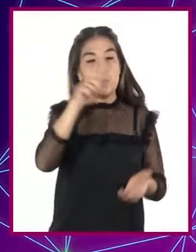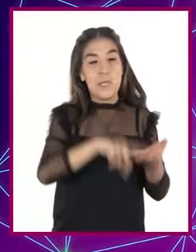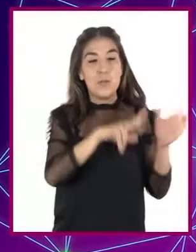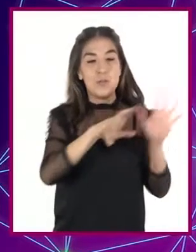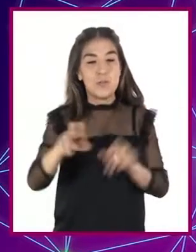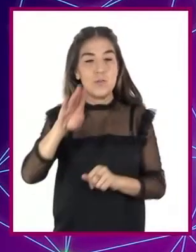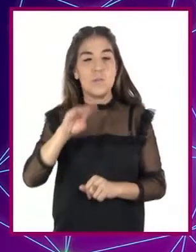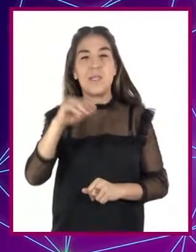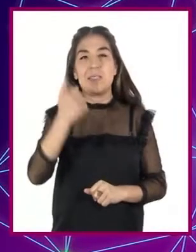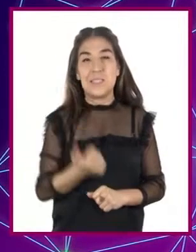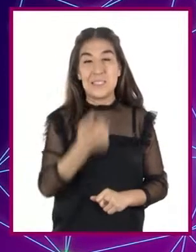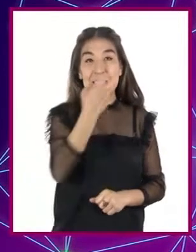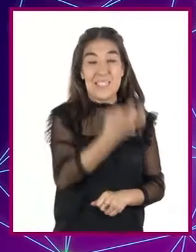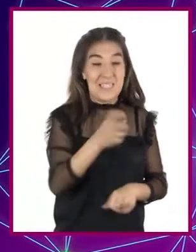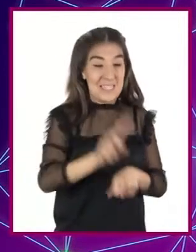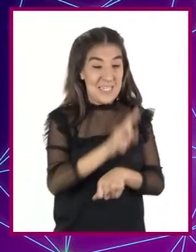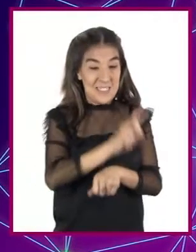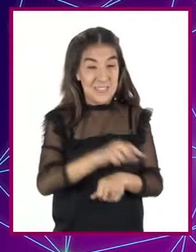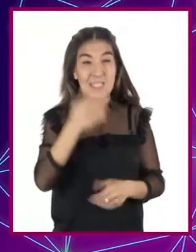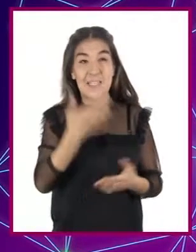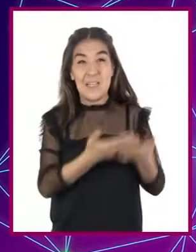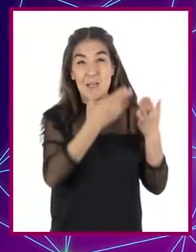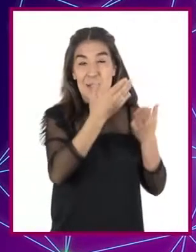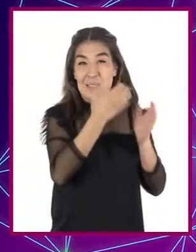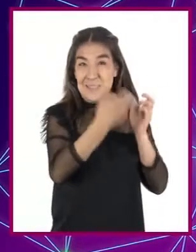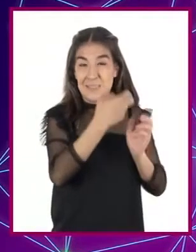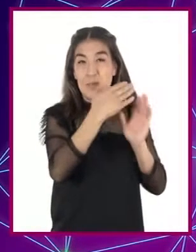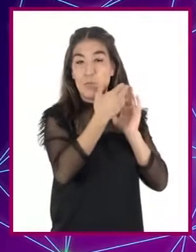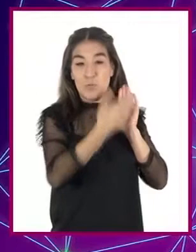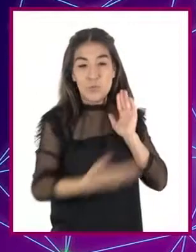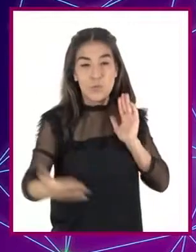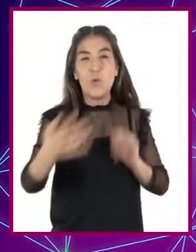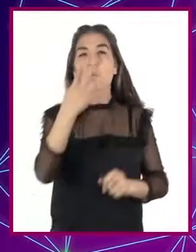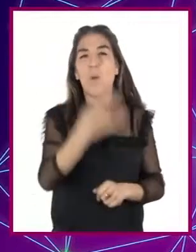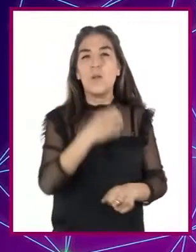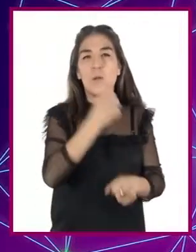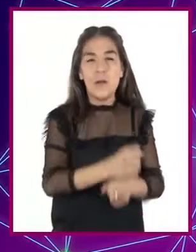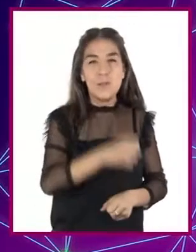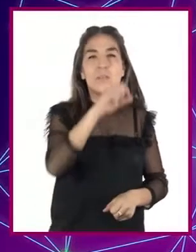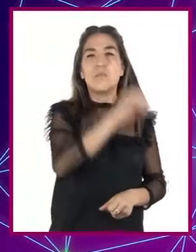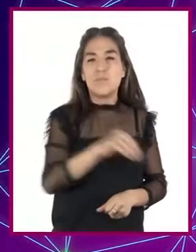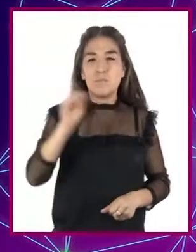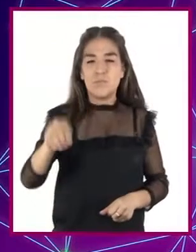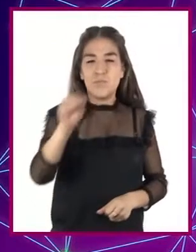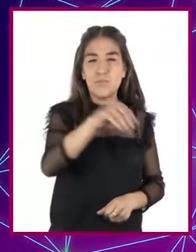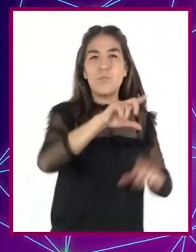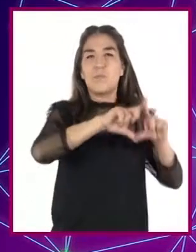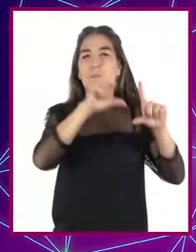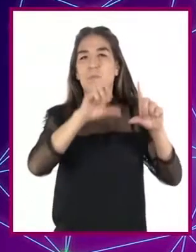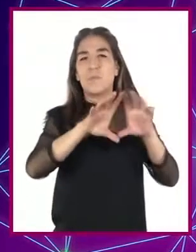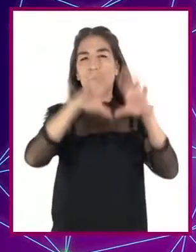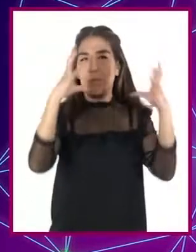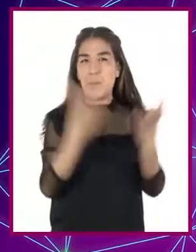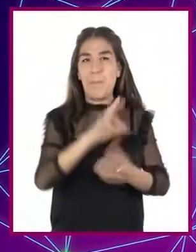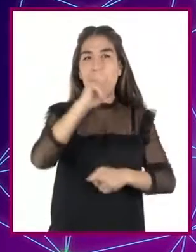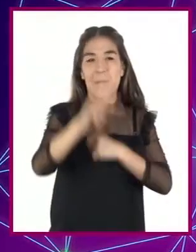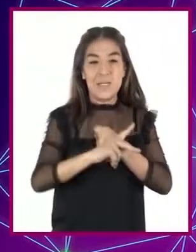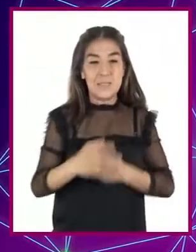1896. Desde entonces, se realizan cada 4 años en diferentes países del mundo. Se